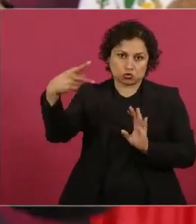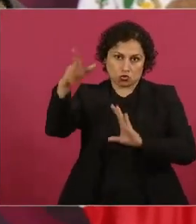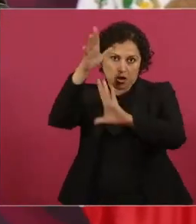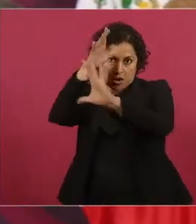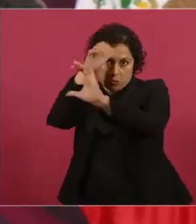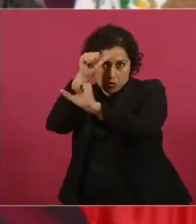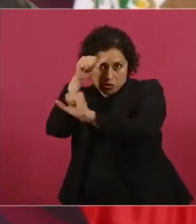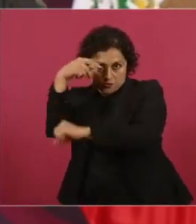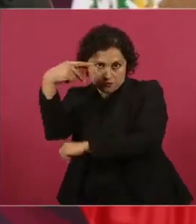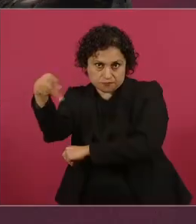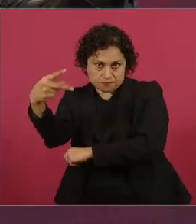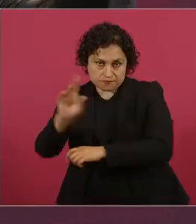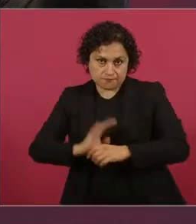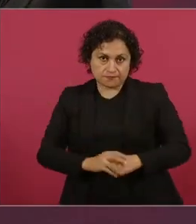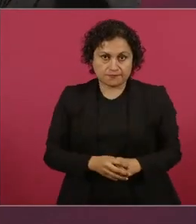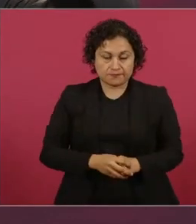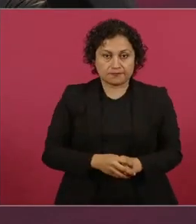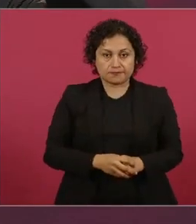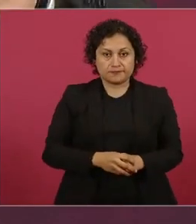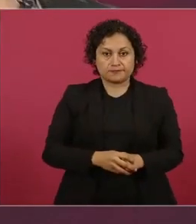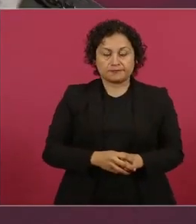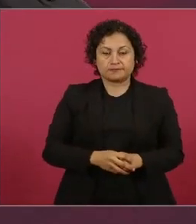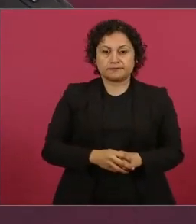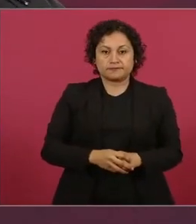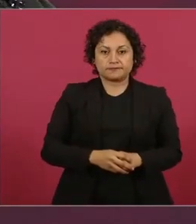Y aquí vamos a estar